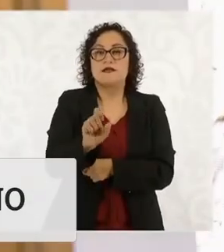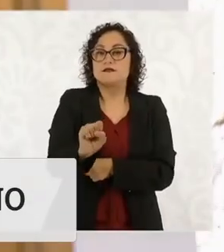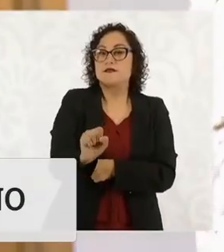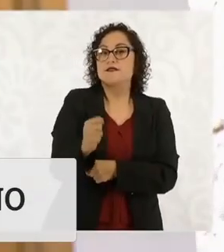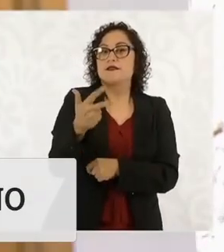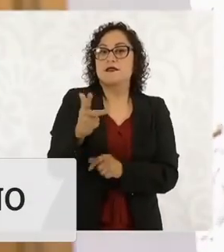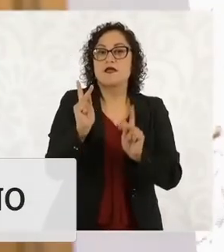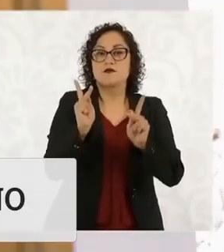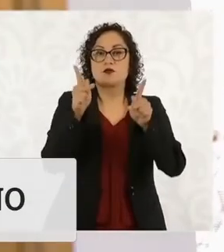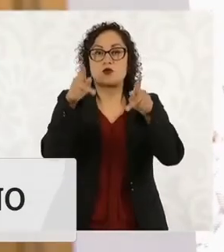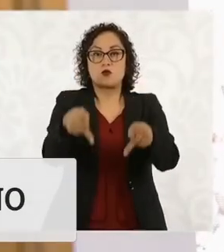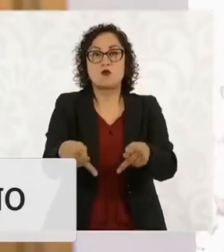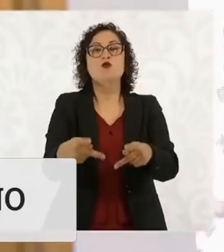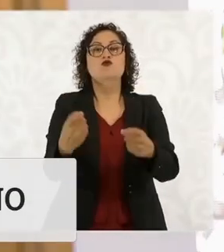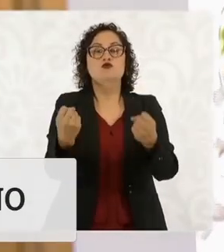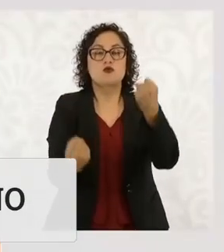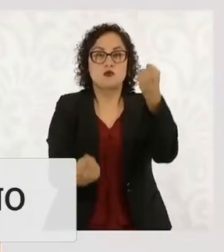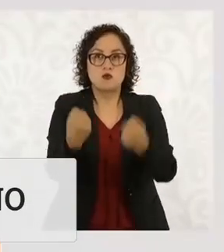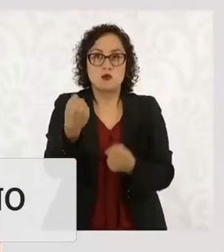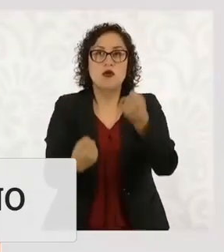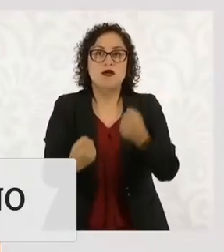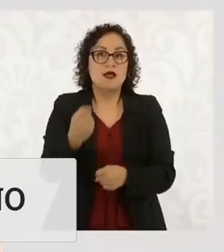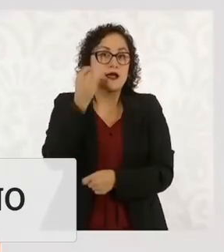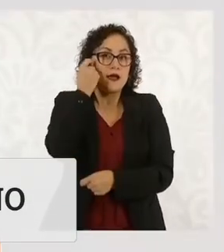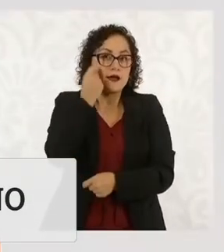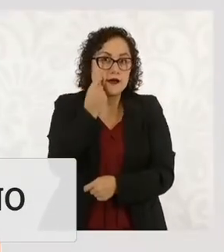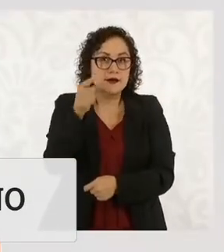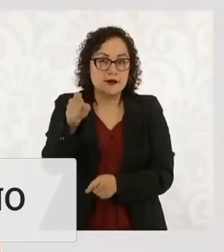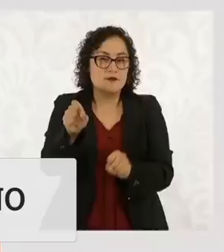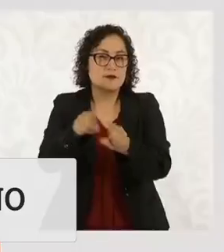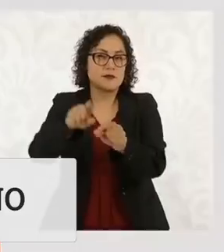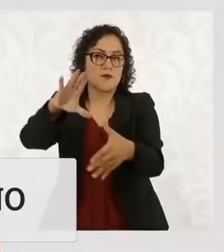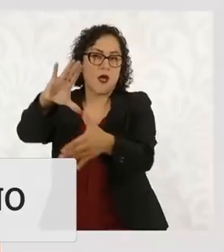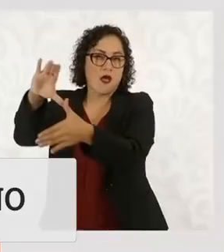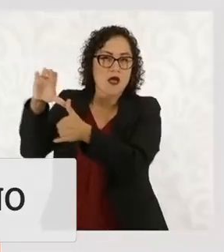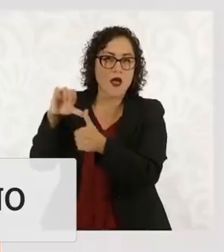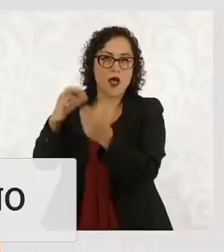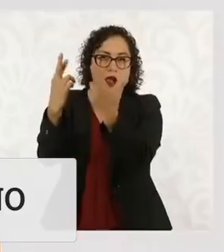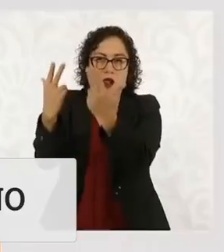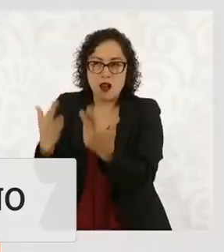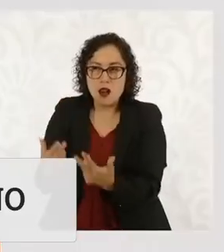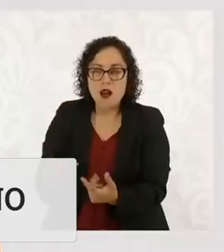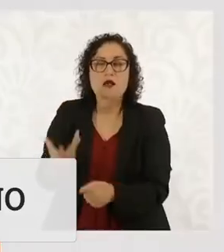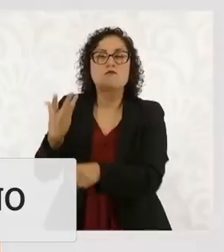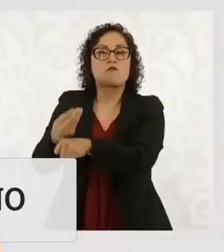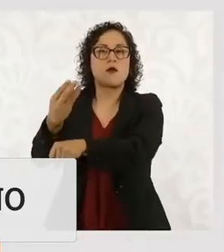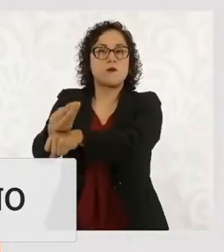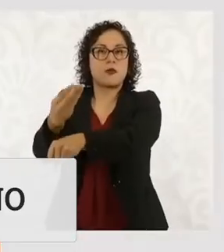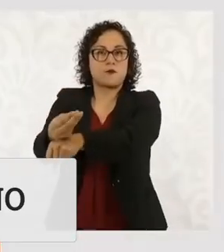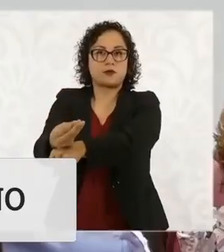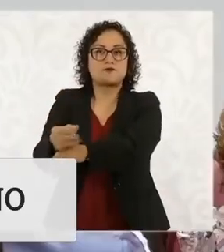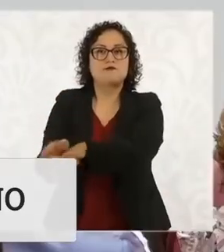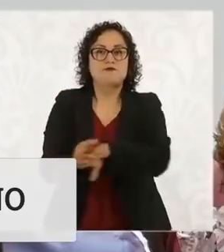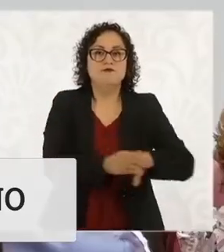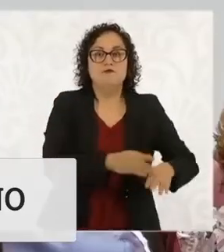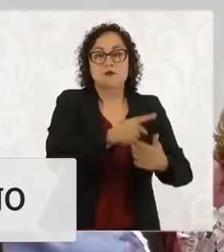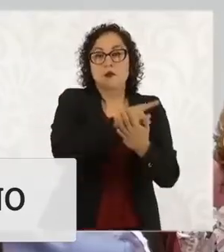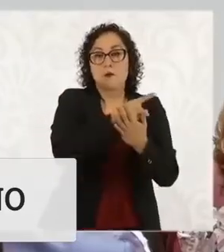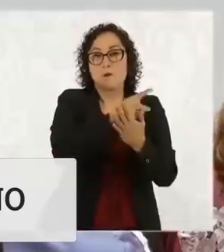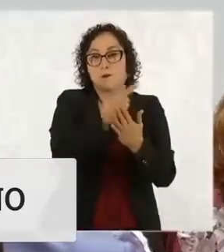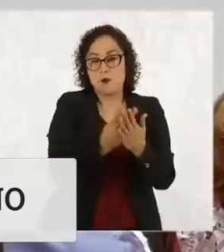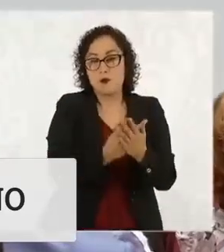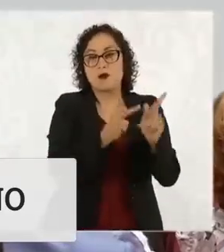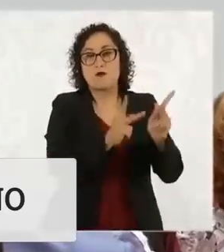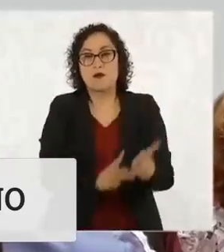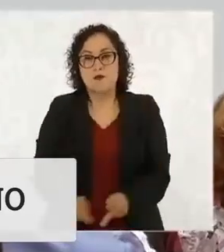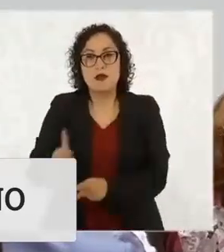68 puentes vehiculares en Guerrero dañados durante el huracán John. Como parte del Plan Lázaro Cárdenas del